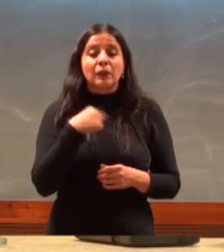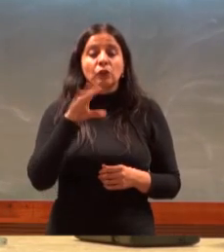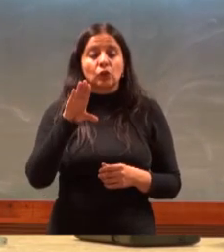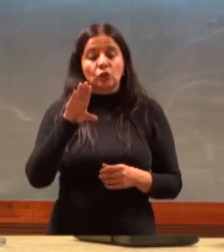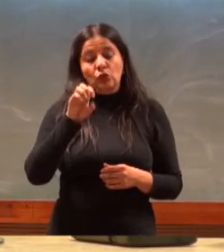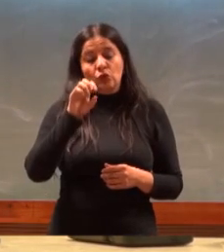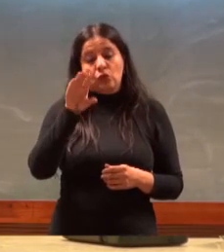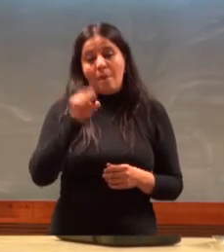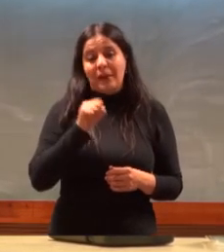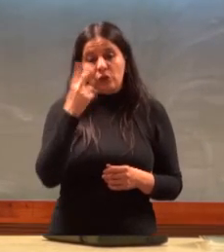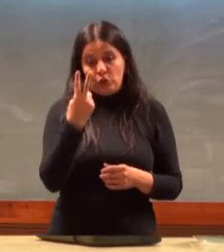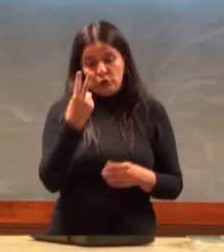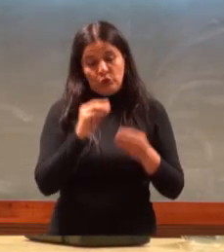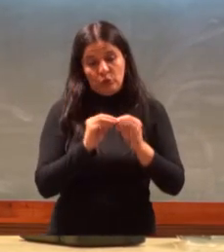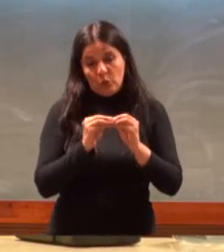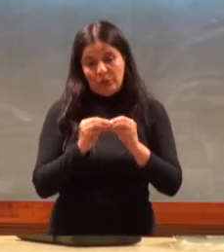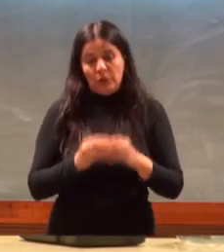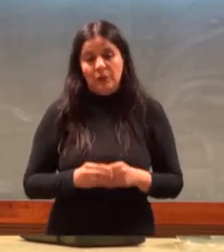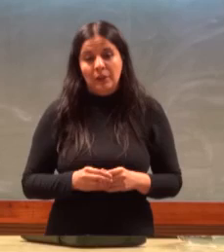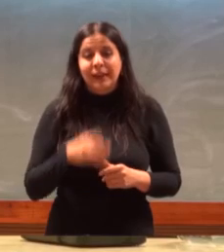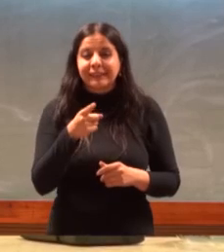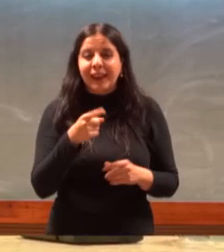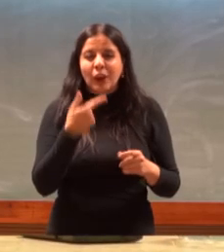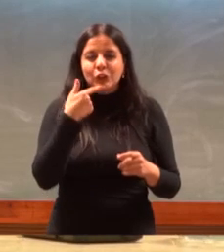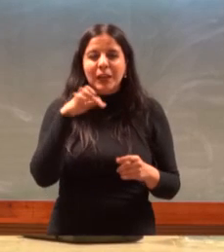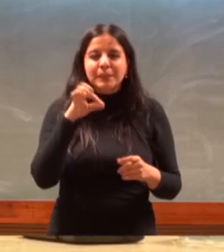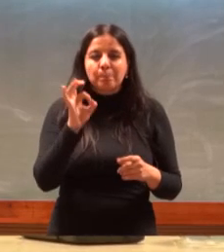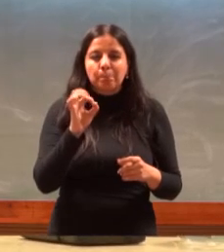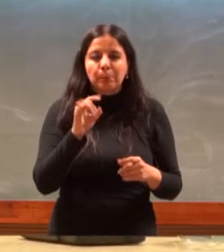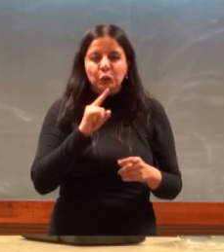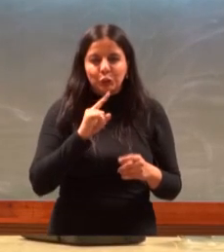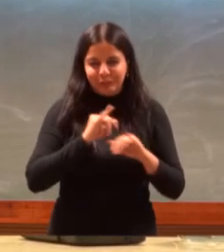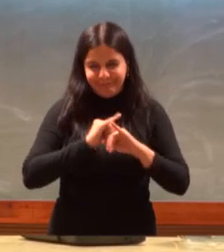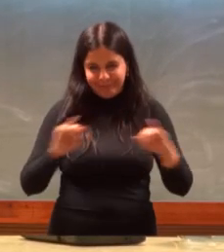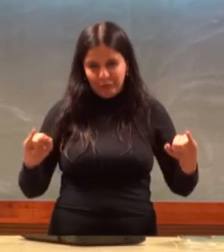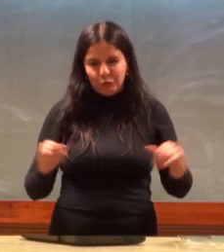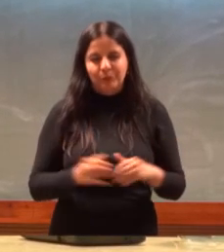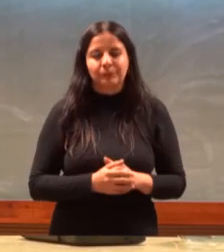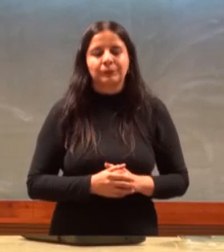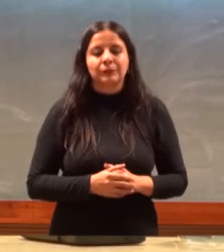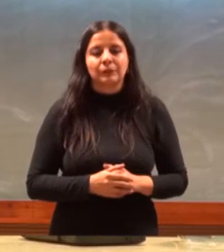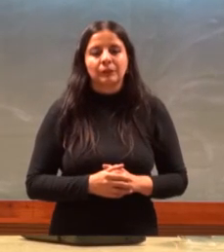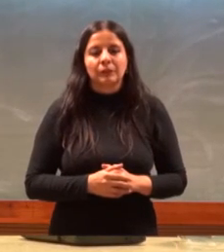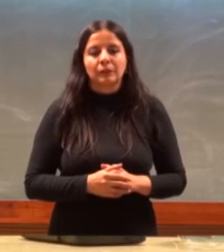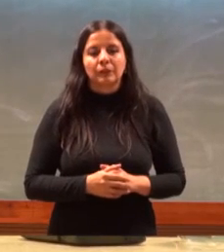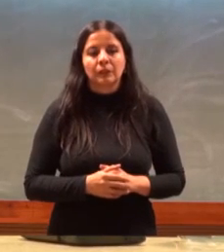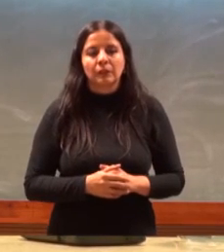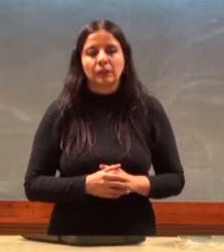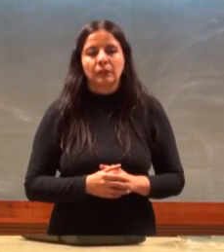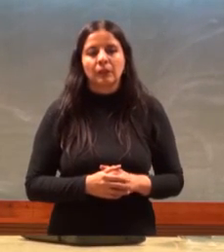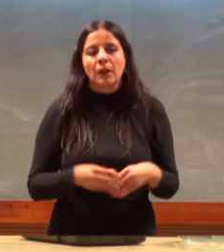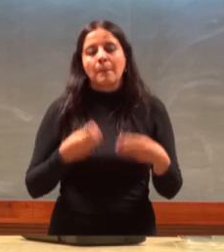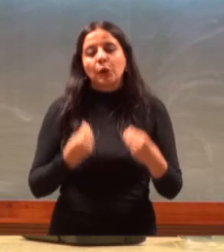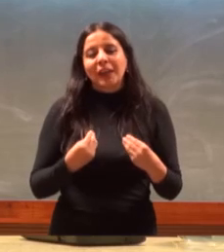cuestiones que están que están en en los spot de de nuestra de nuestra lista e Por qué decimos